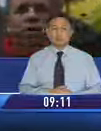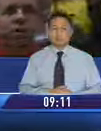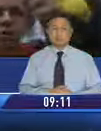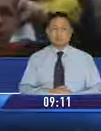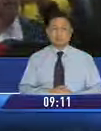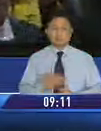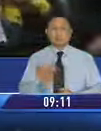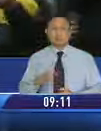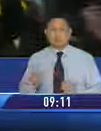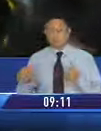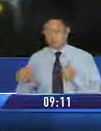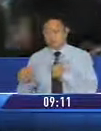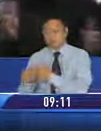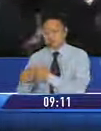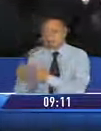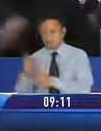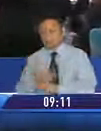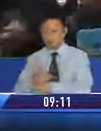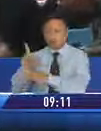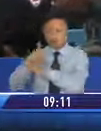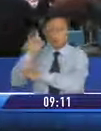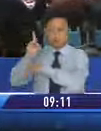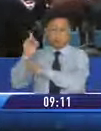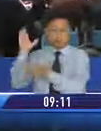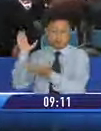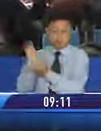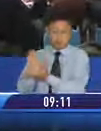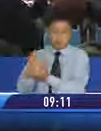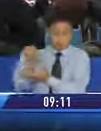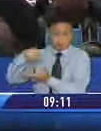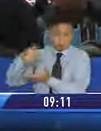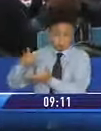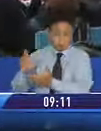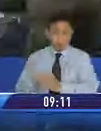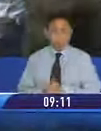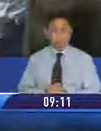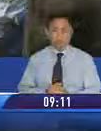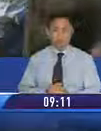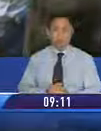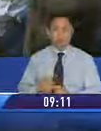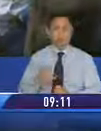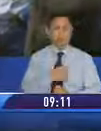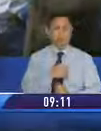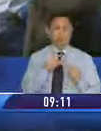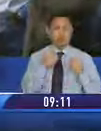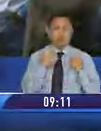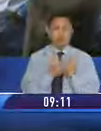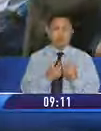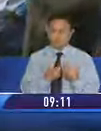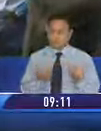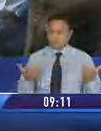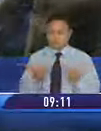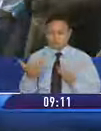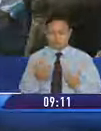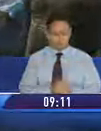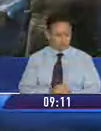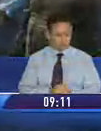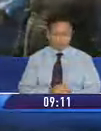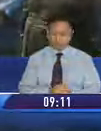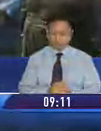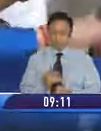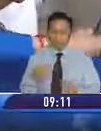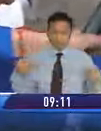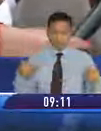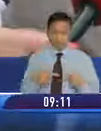una recta final para llegar al Consejo Directivo del Instituto Ecuatoriano de Seguridad Social IES. Las diferencias entre los sindicalistas no se pudieron